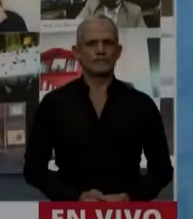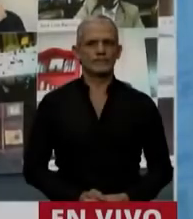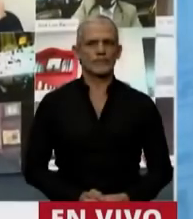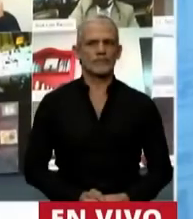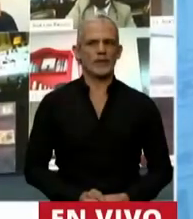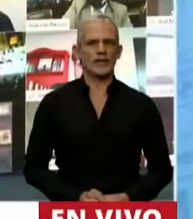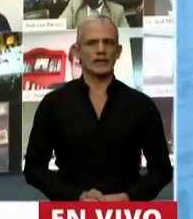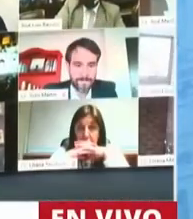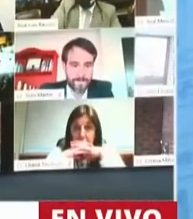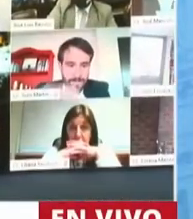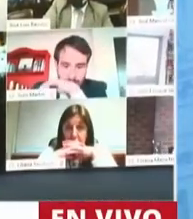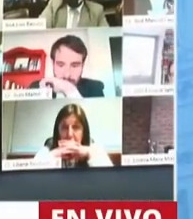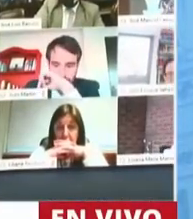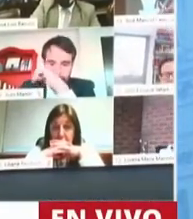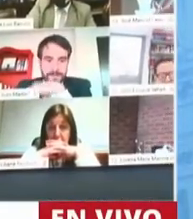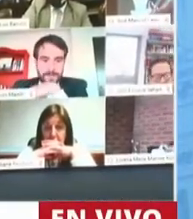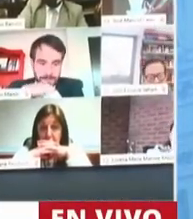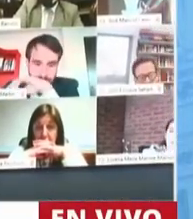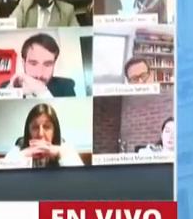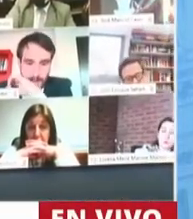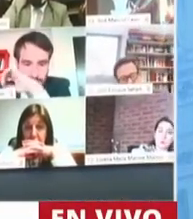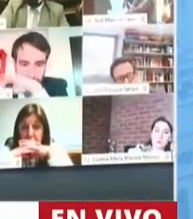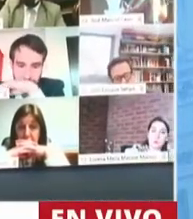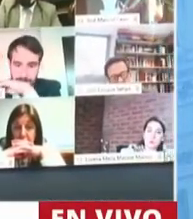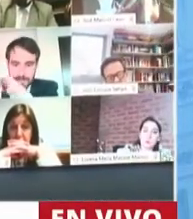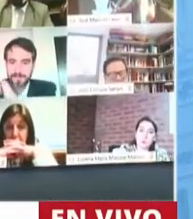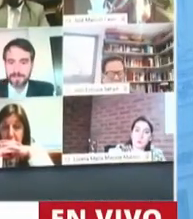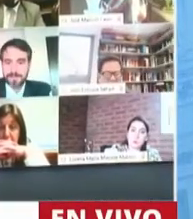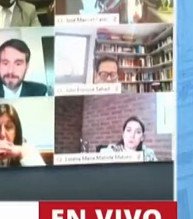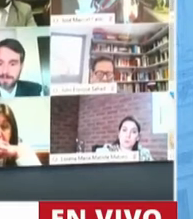Tiene la palabra el diputado Juan Manuel López.